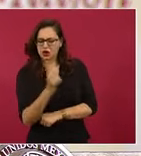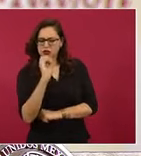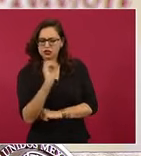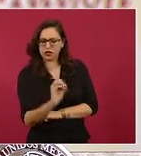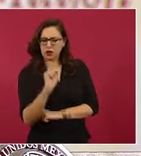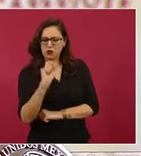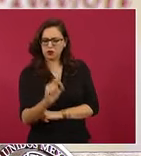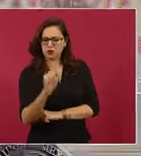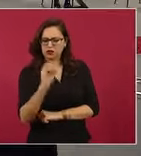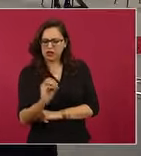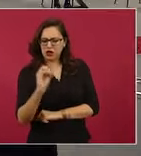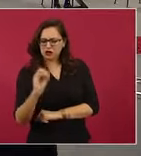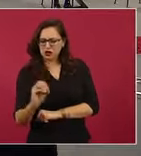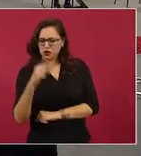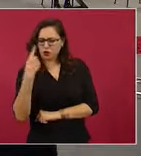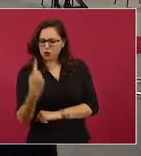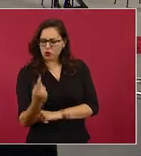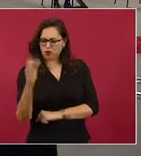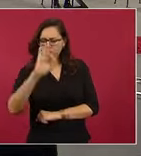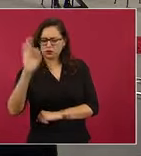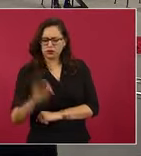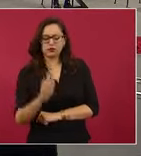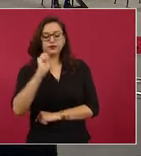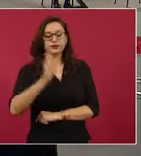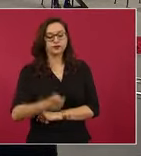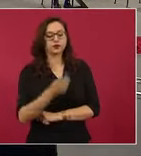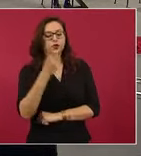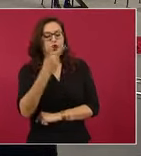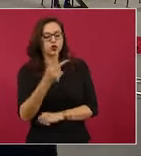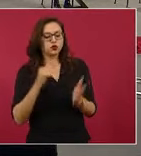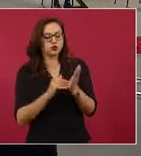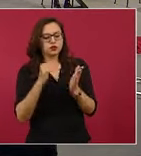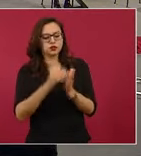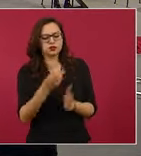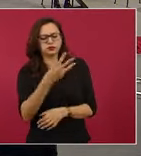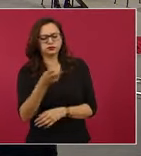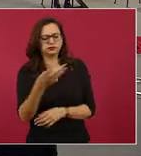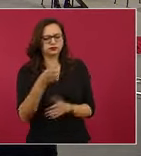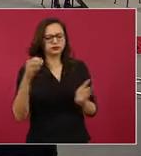0.01%, es decir, 2 millones 300 mil pesos.